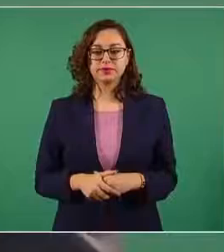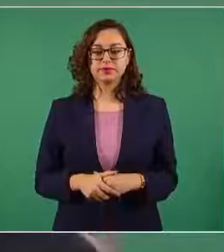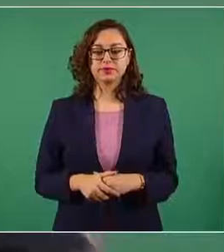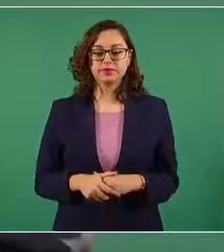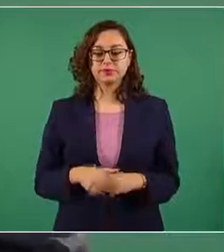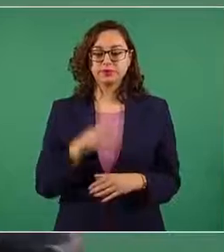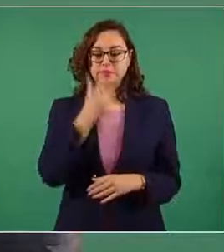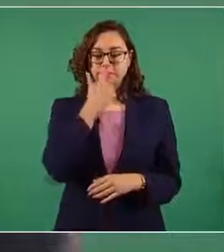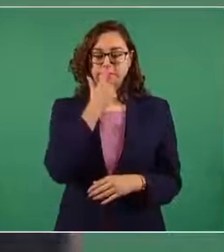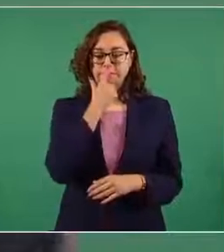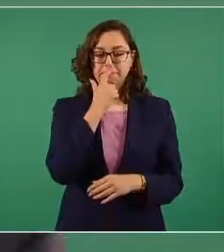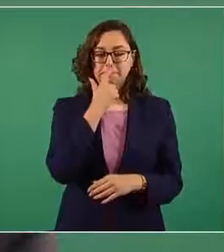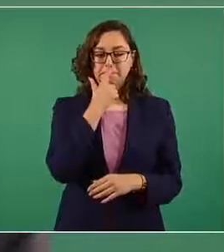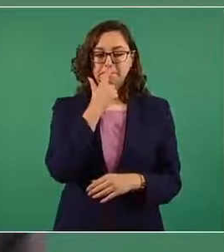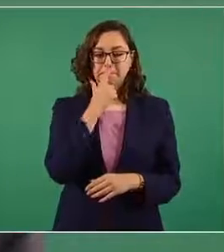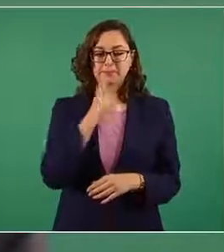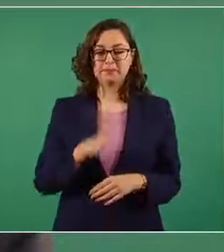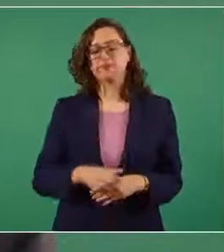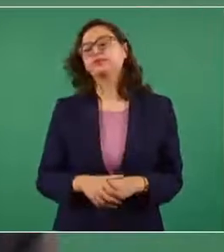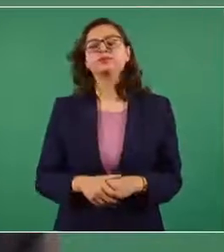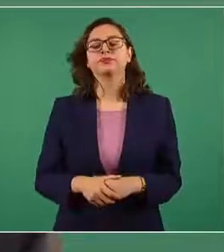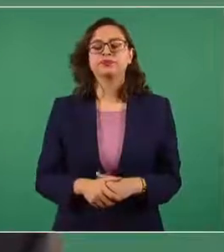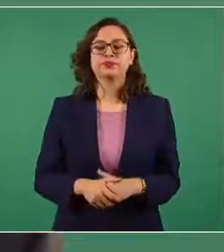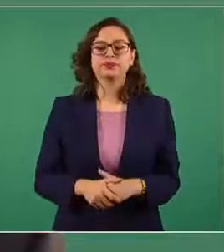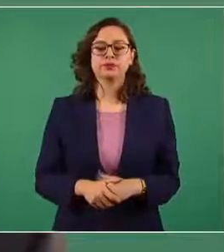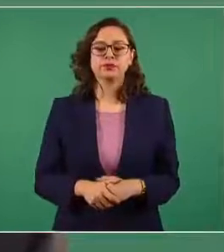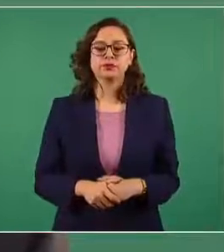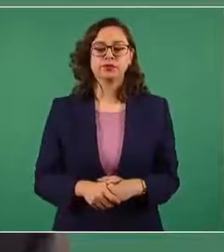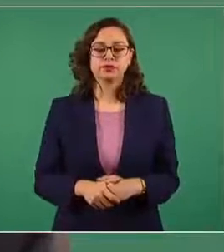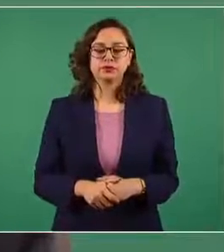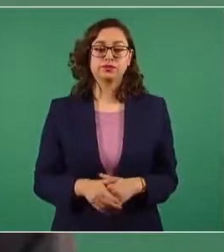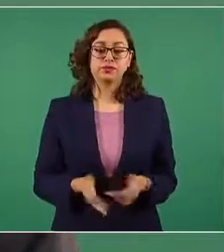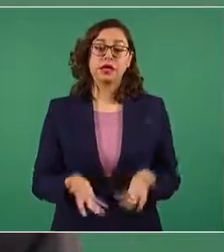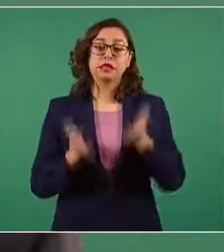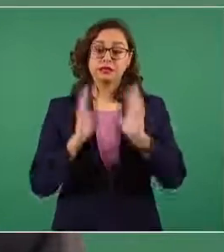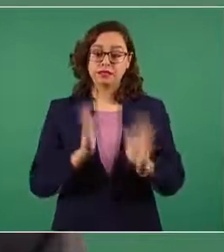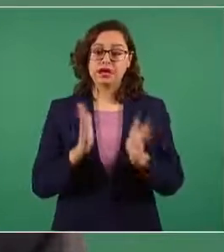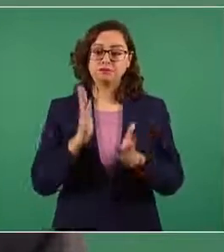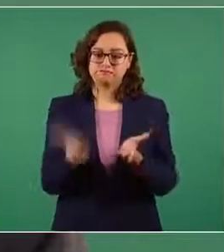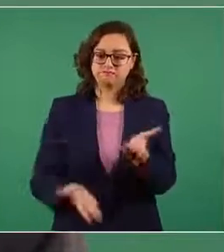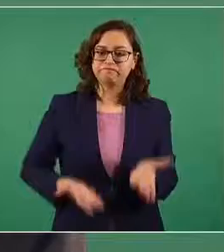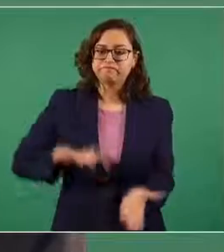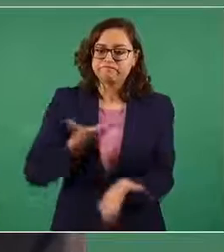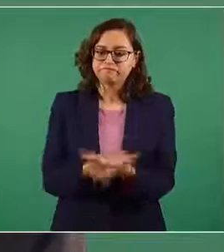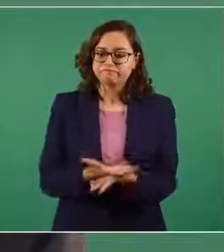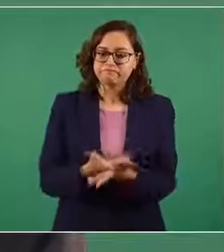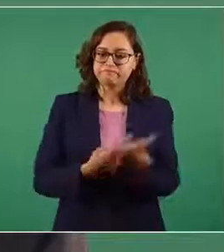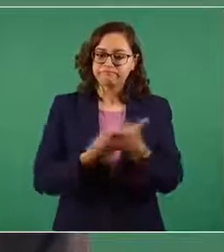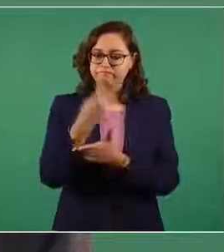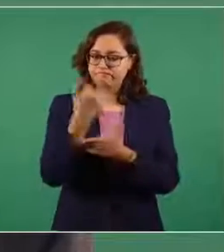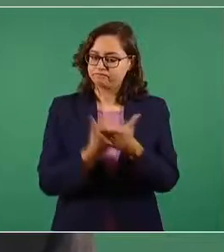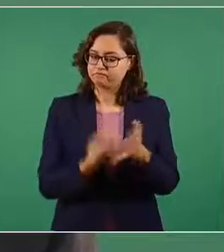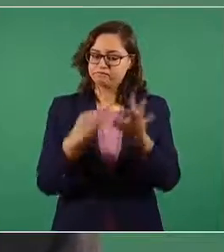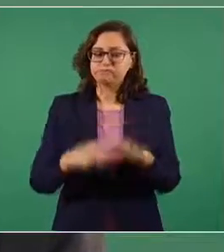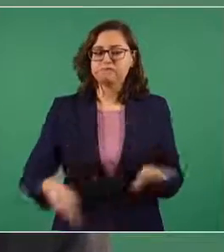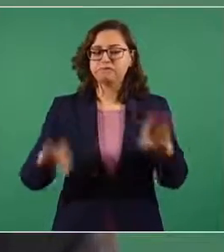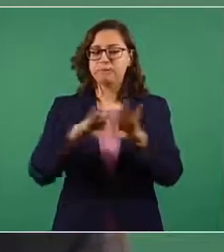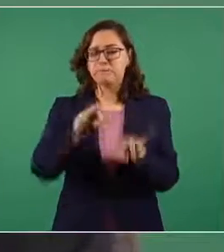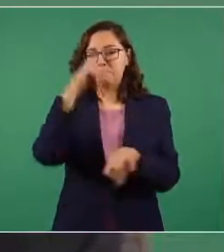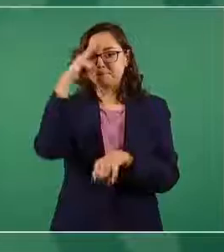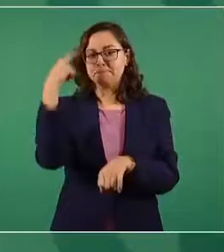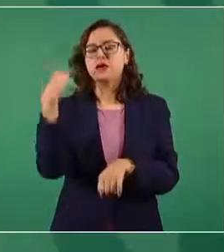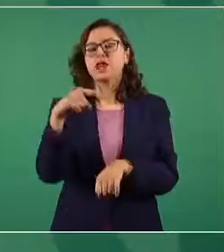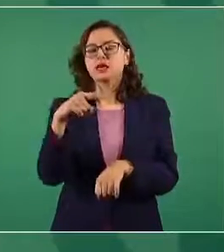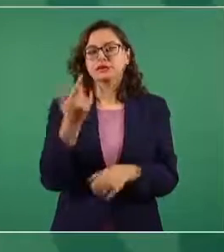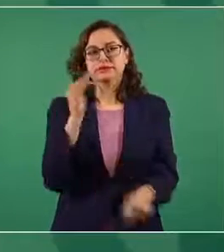planteamos que lo tenemos que hacer por seguridad. Ahora en Juárez